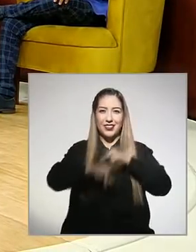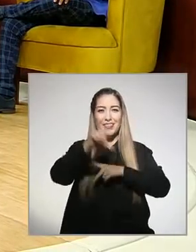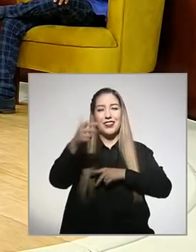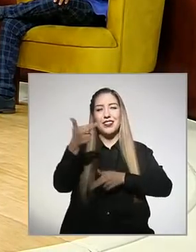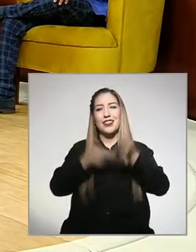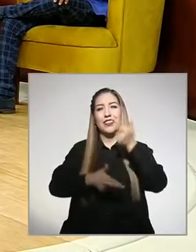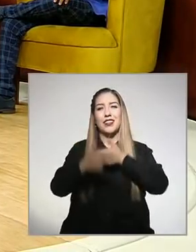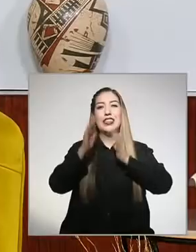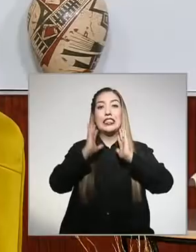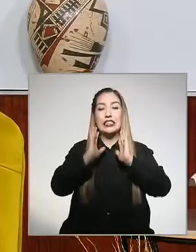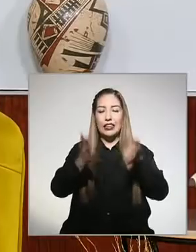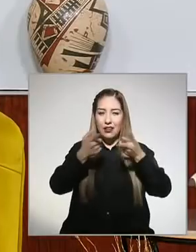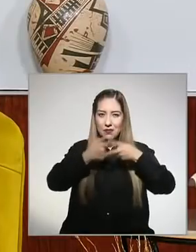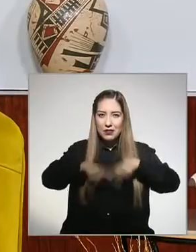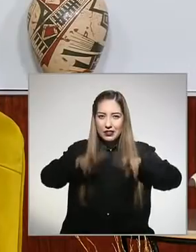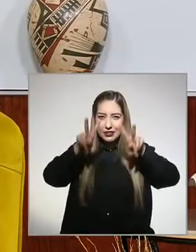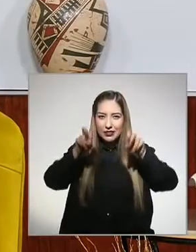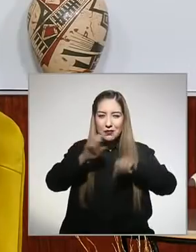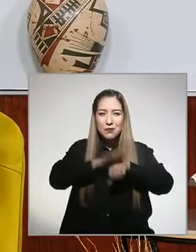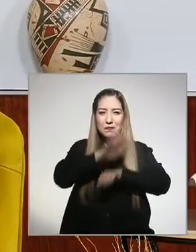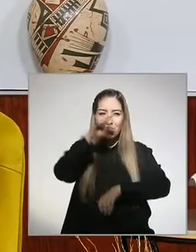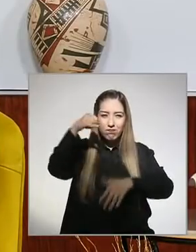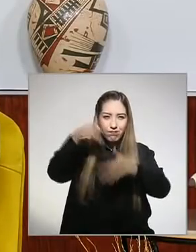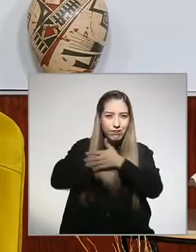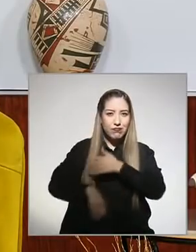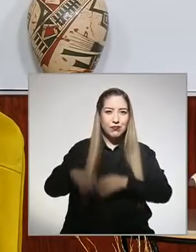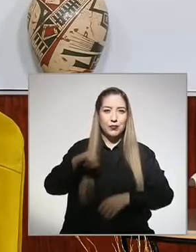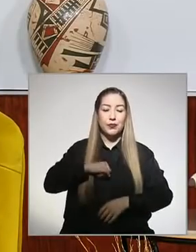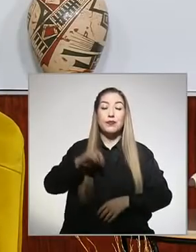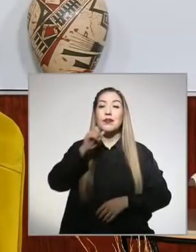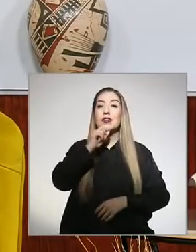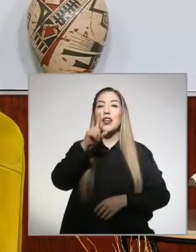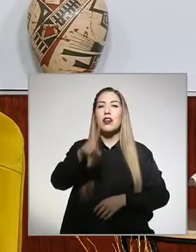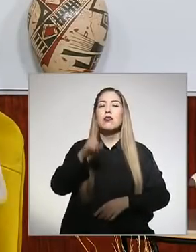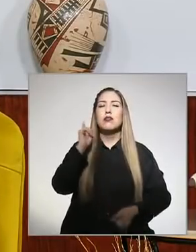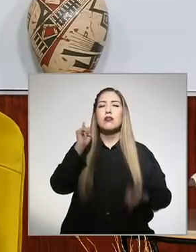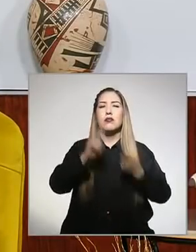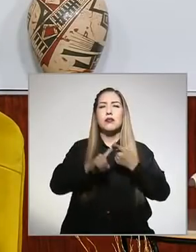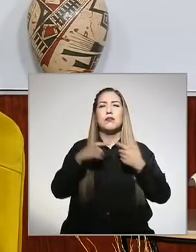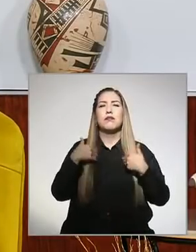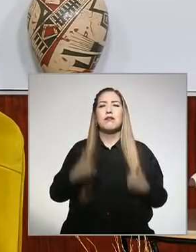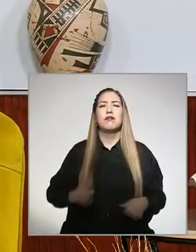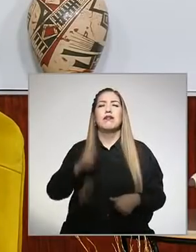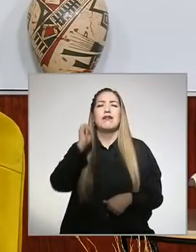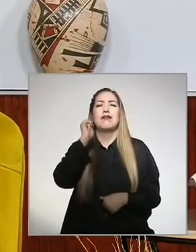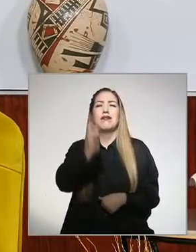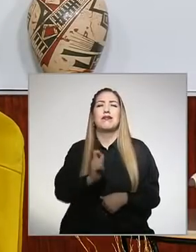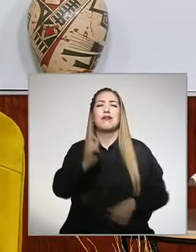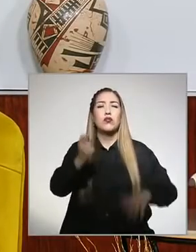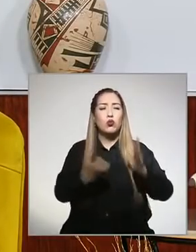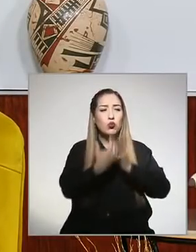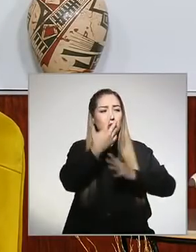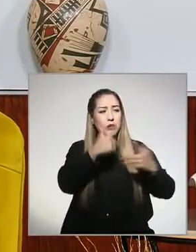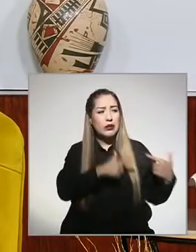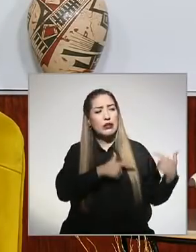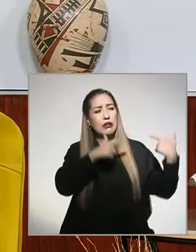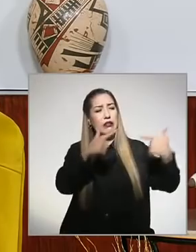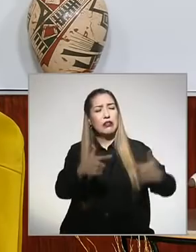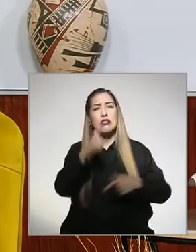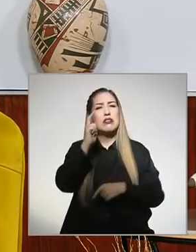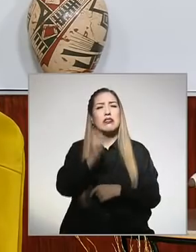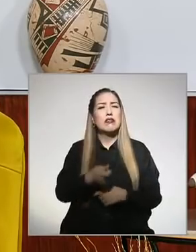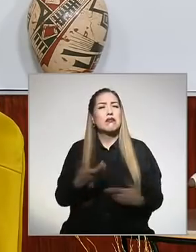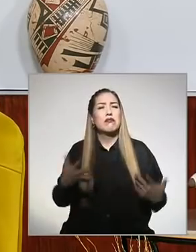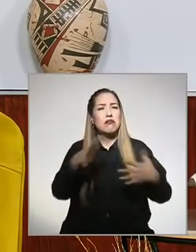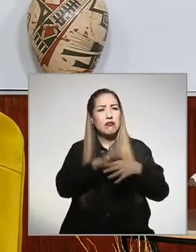regresando ya vamos a entrar de lleno a este tema. En primer lugar, también vamos a entender a qué nos referimos cuando hablamos de una nueva generación. Como usted sabe,